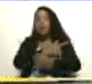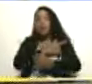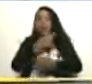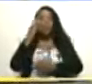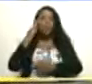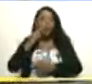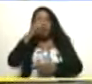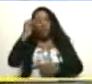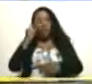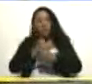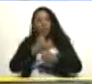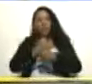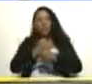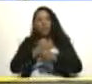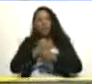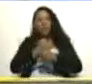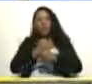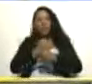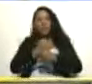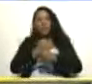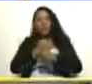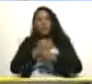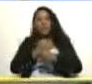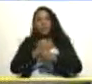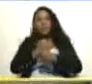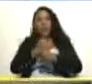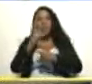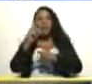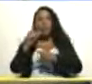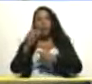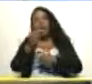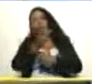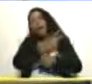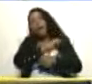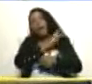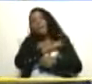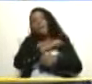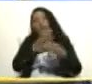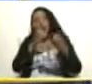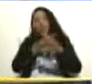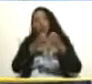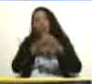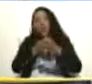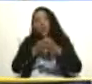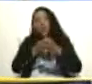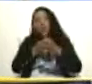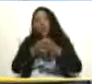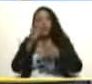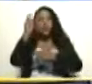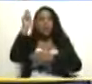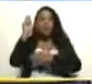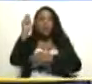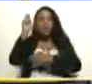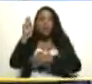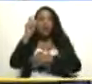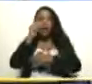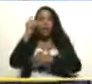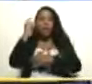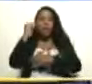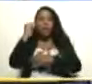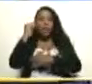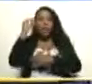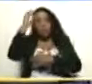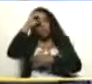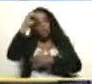de Trabajadores y además era jefe del grupo parlamentario, de la fracción parlamentaria, llamada así, Grupo de